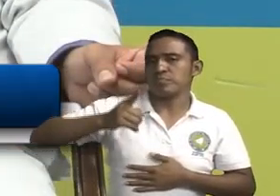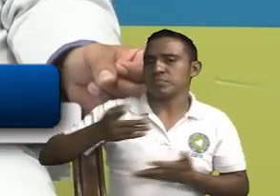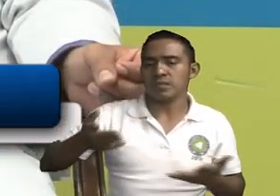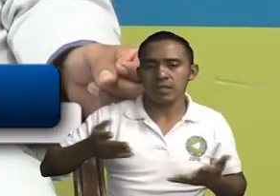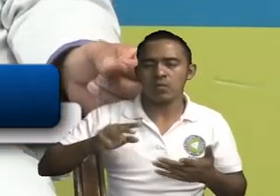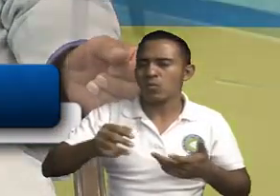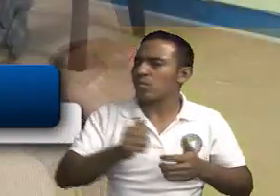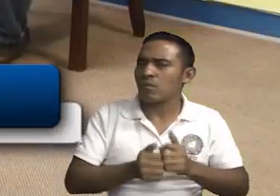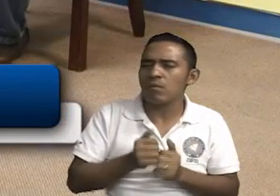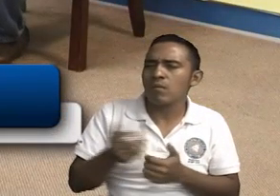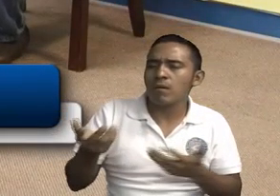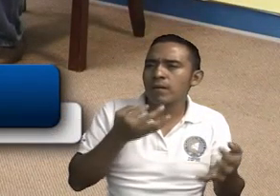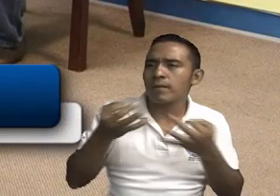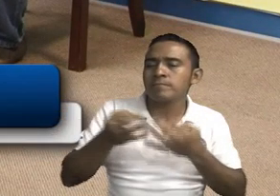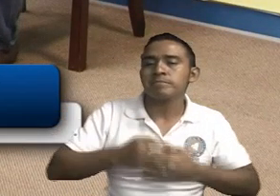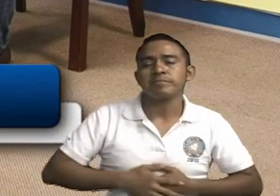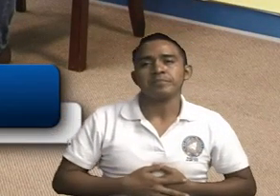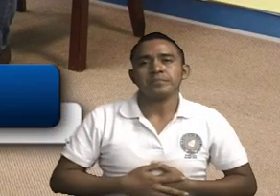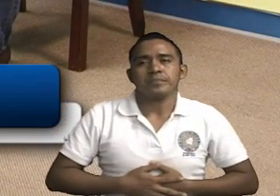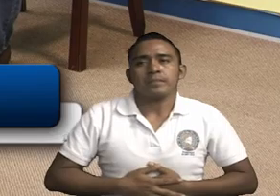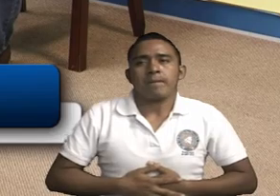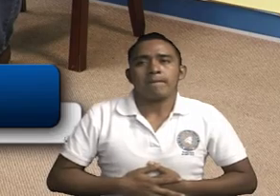es este caso precisamente? Generalmente,